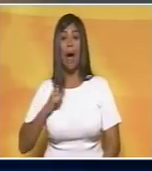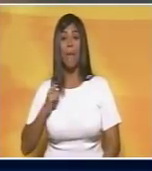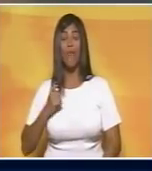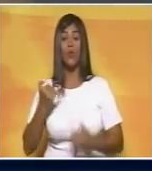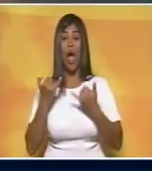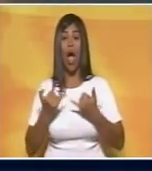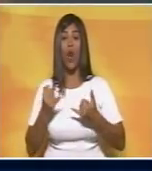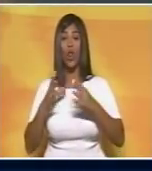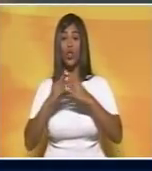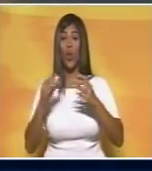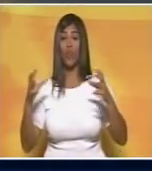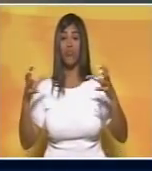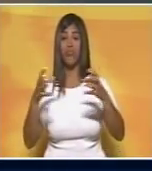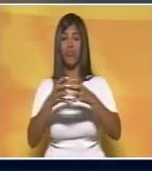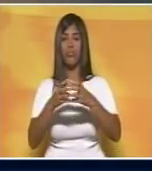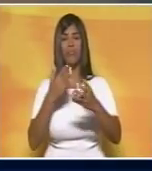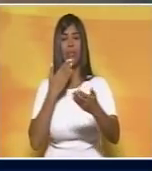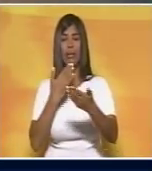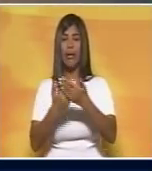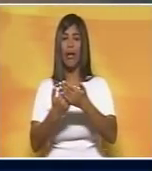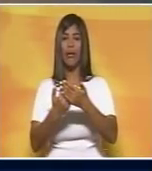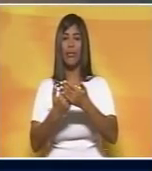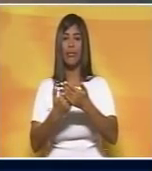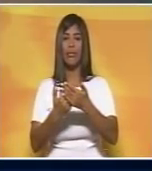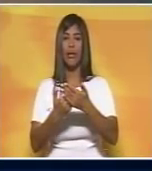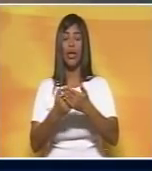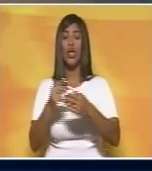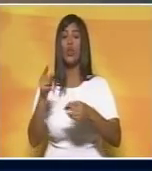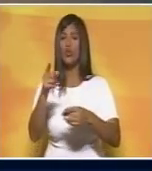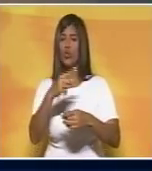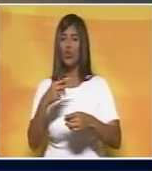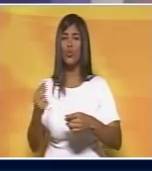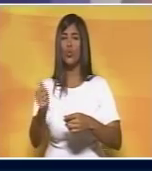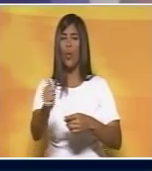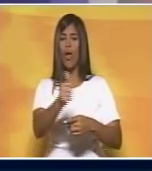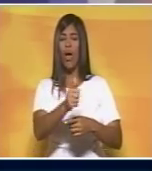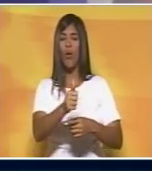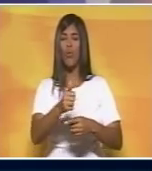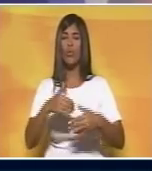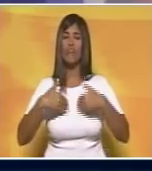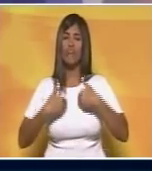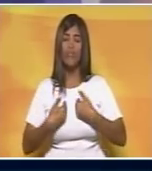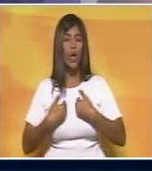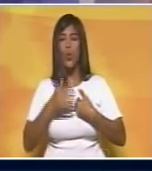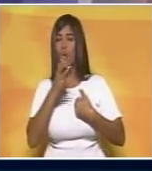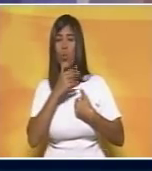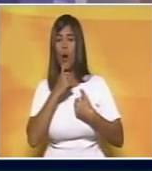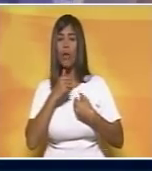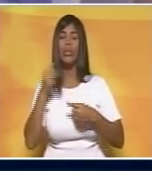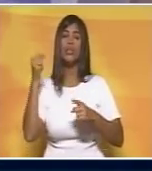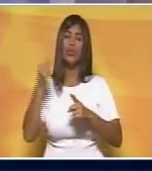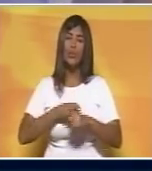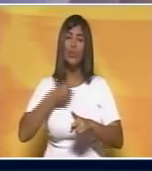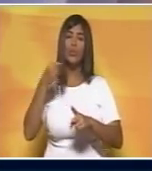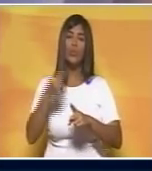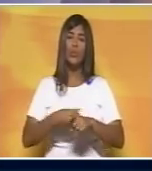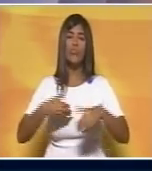reunidos, darles las gracias. Subieron incansablemente, arriesgando su vida por